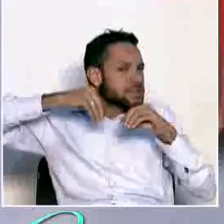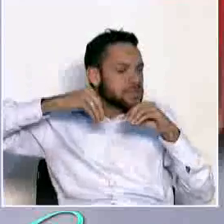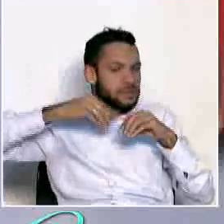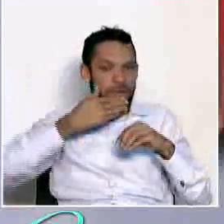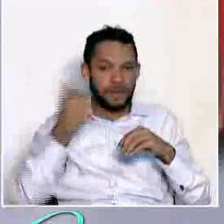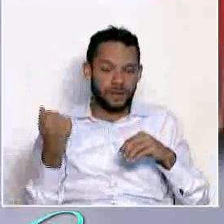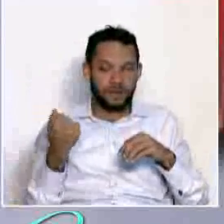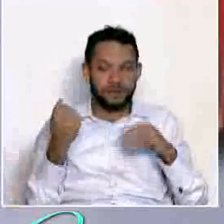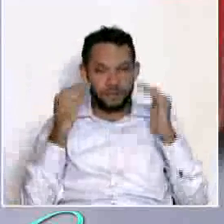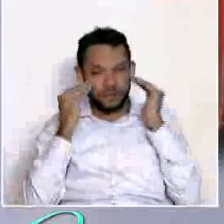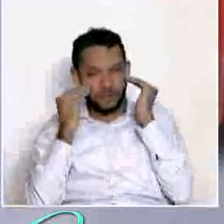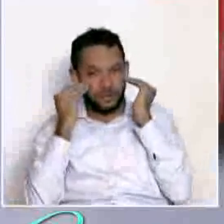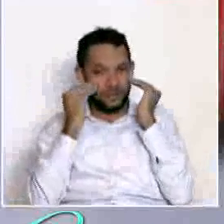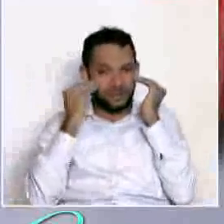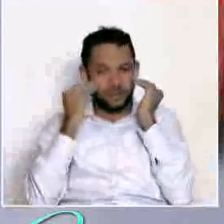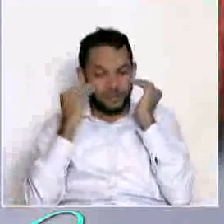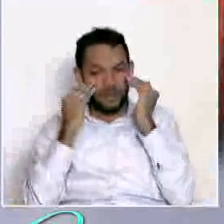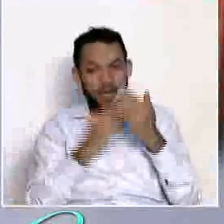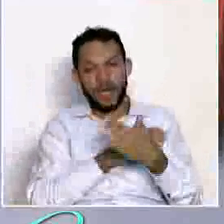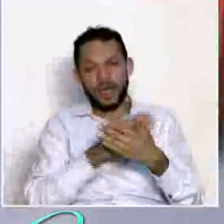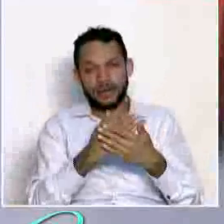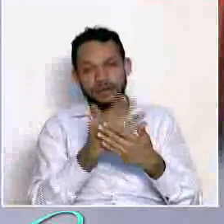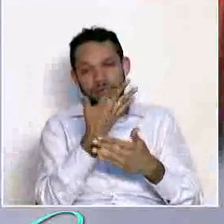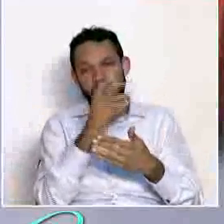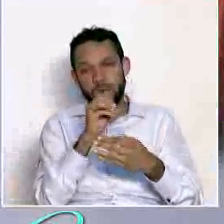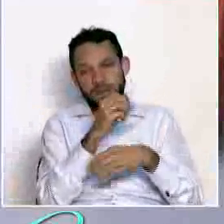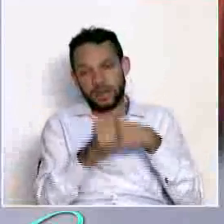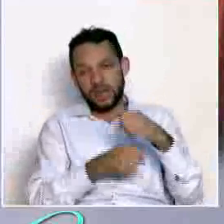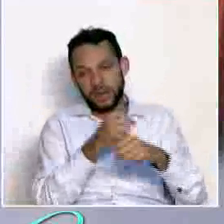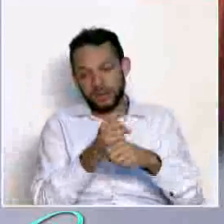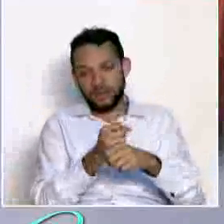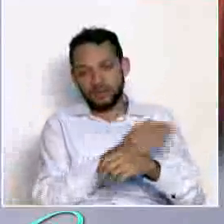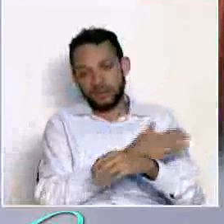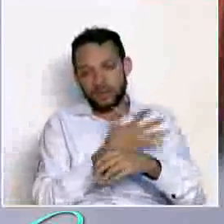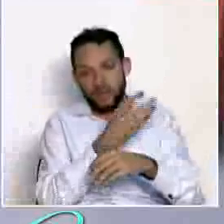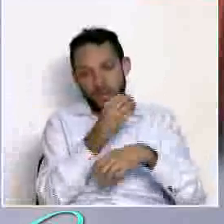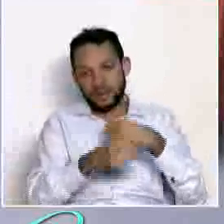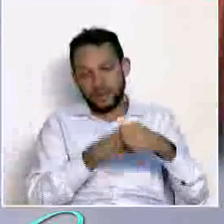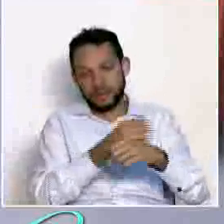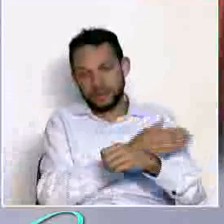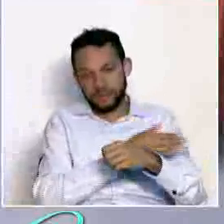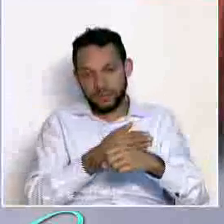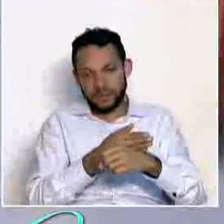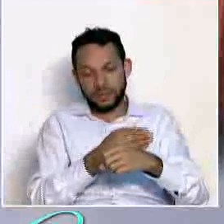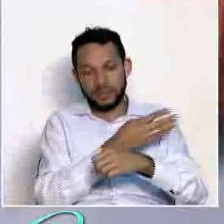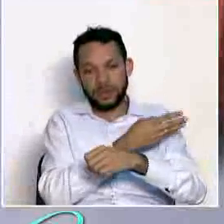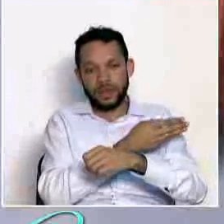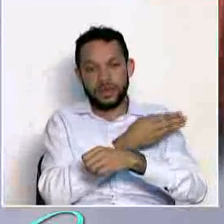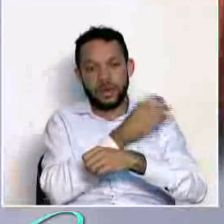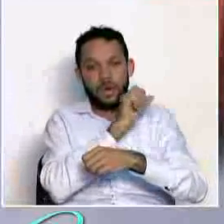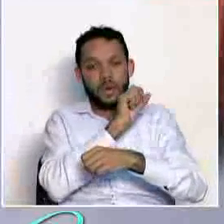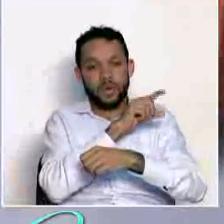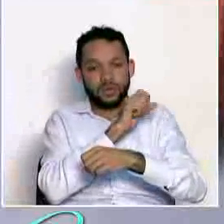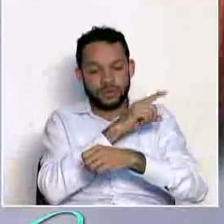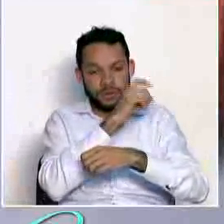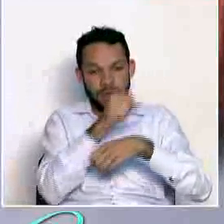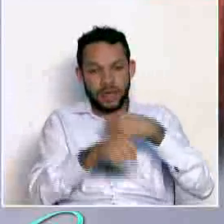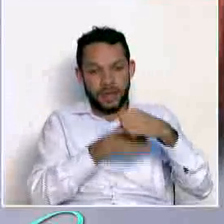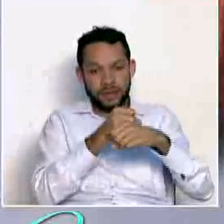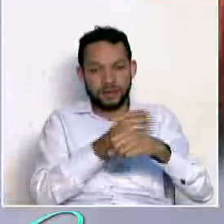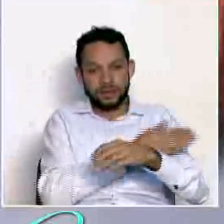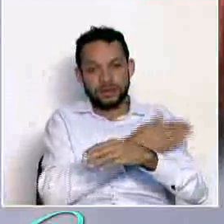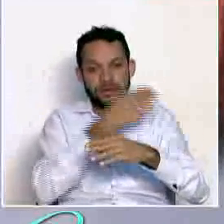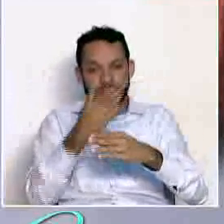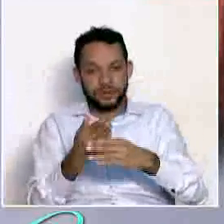experiencia personal, la aplico hasta personas de 50 años. Se puede aplicar en personas todavía mayores, pero ofrecen